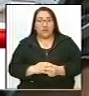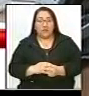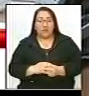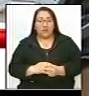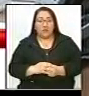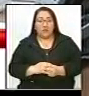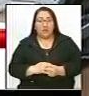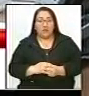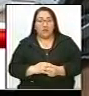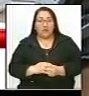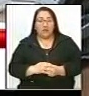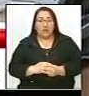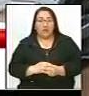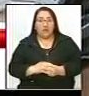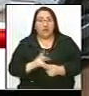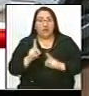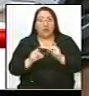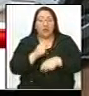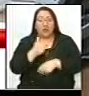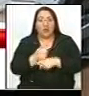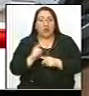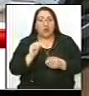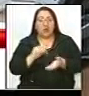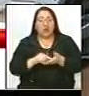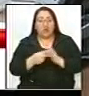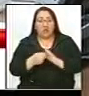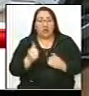proyecto sin obtener la no objeción